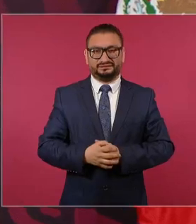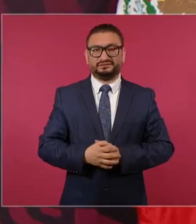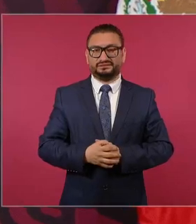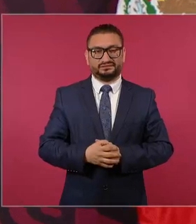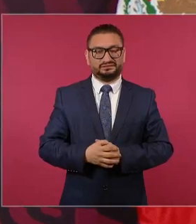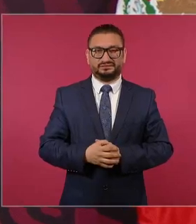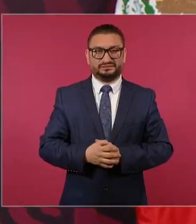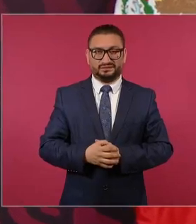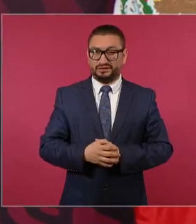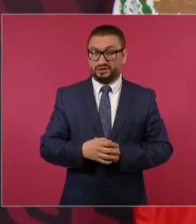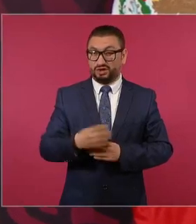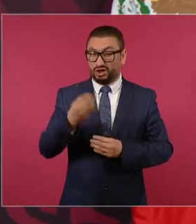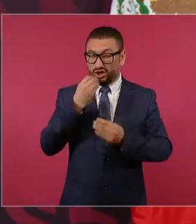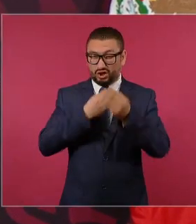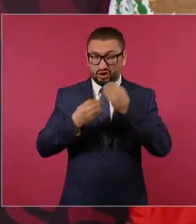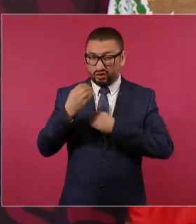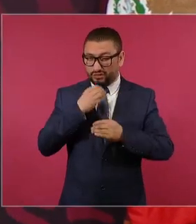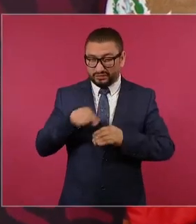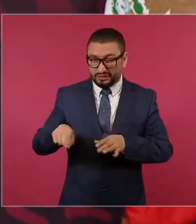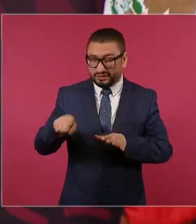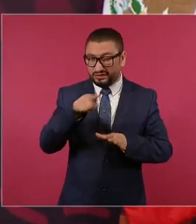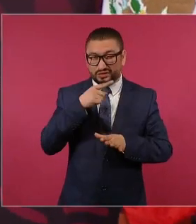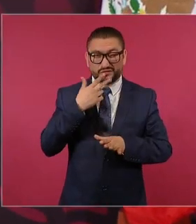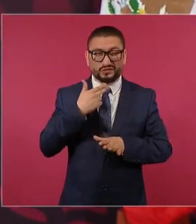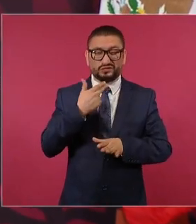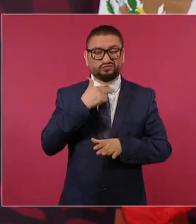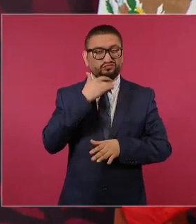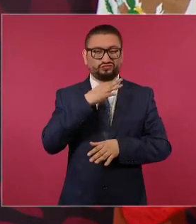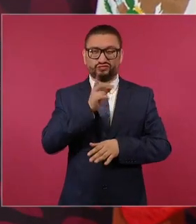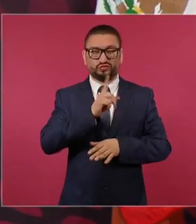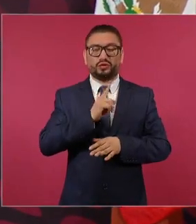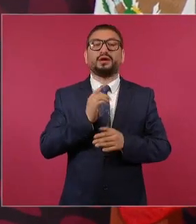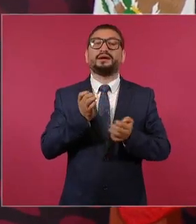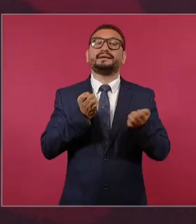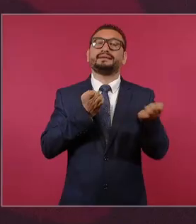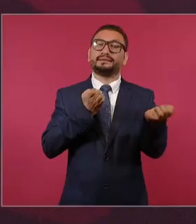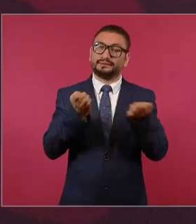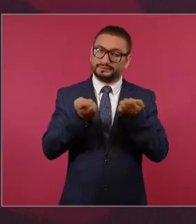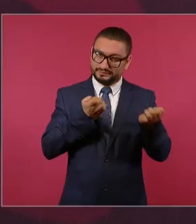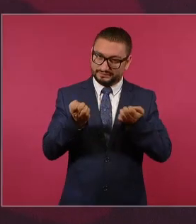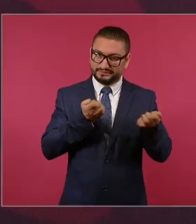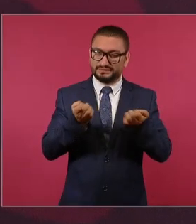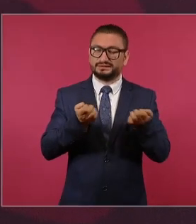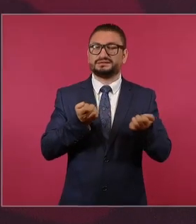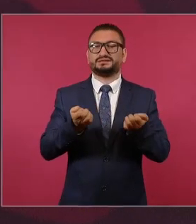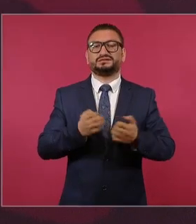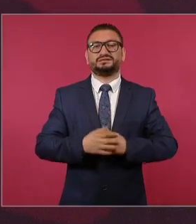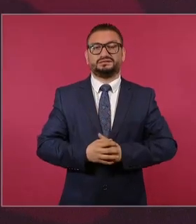no a la comida chatarra, el ejercicio.